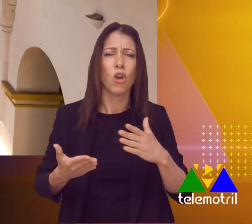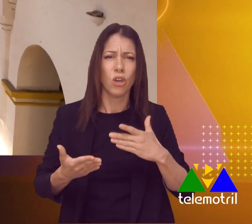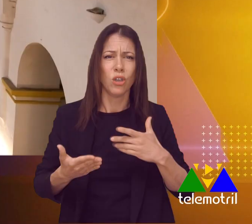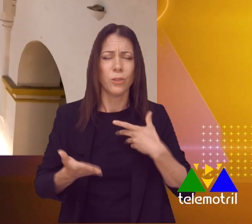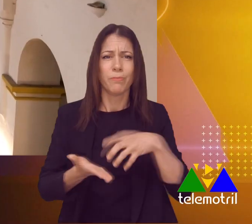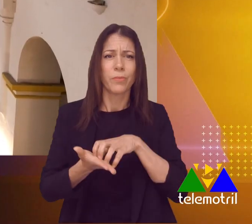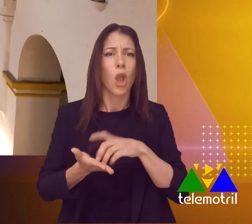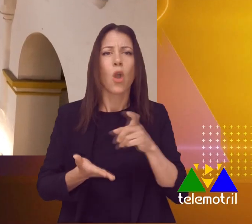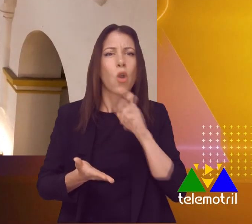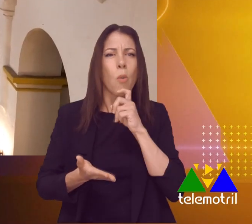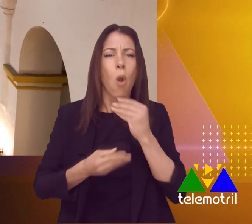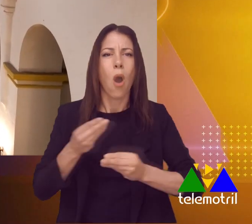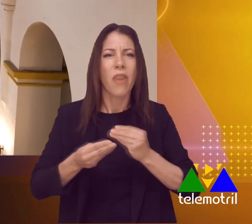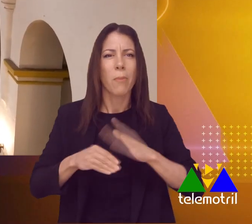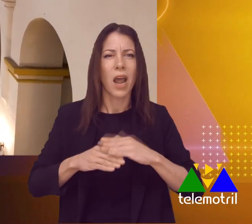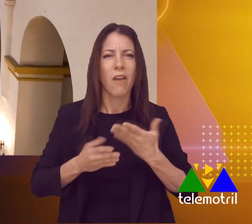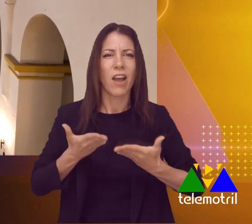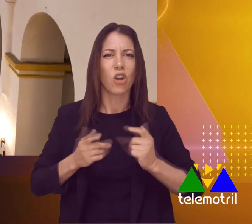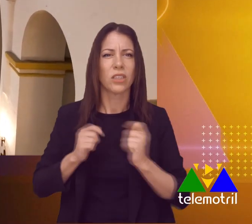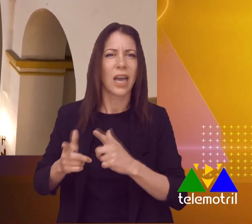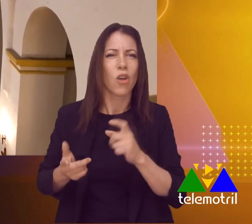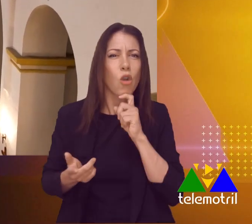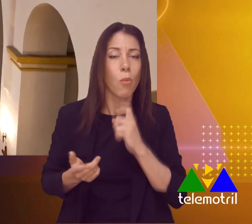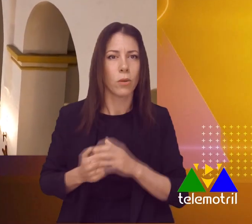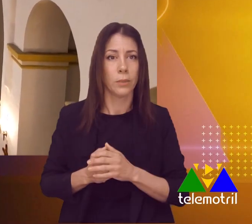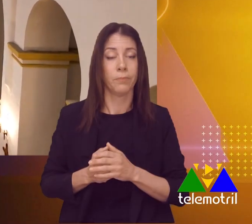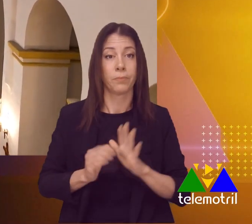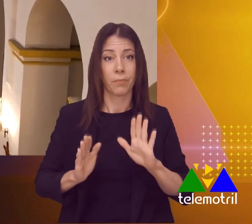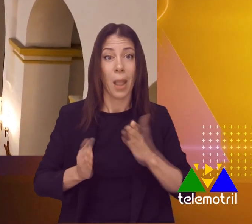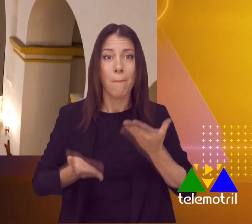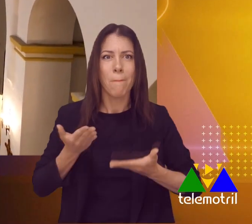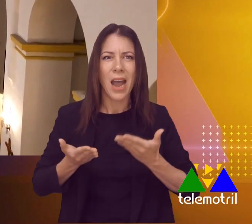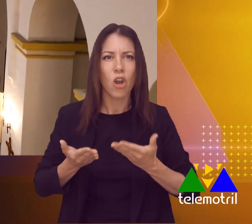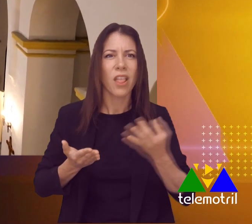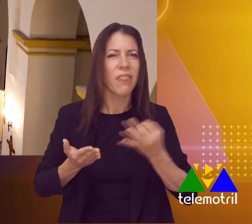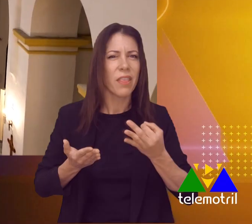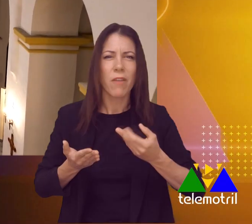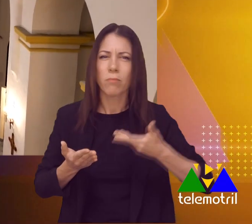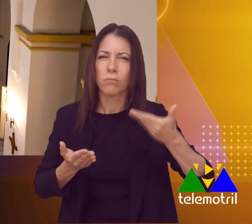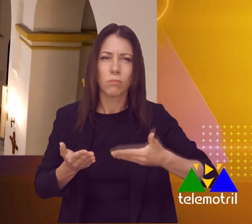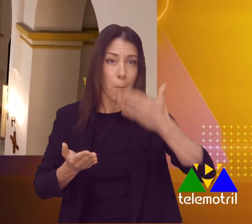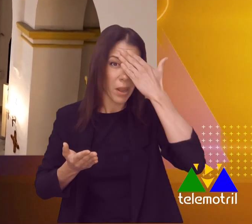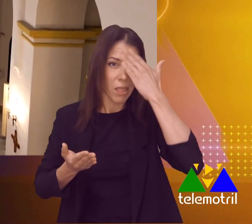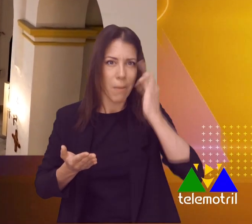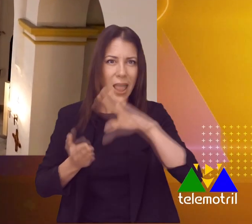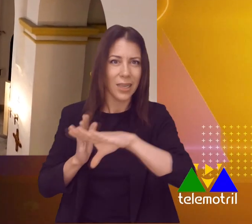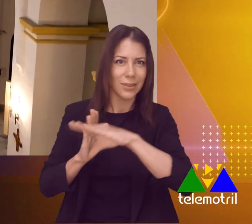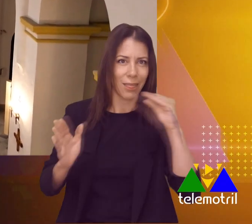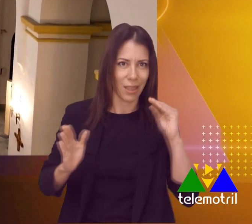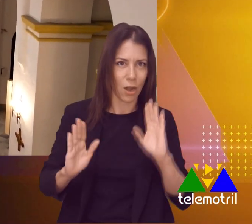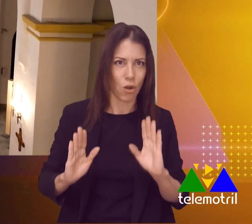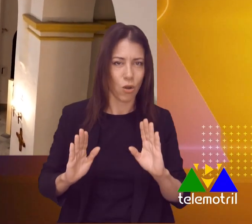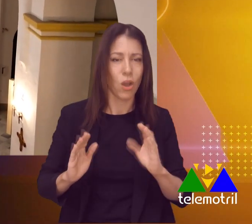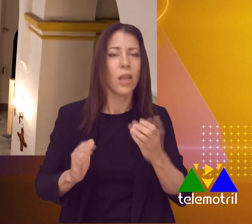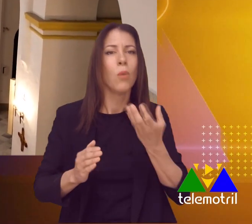que realmente... El valor de entenderlo, ¿no? Es decir, yo muchas veces digo que muchas veces no se trata de que hagamos grandes